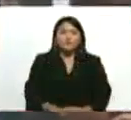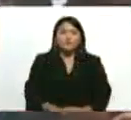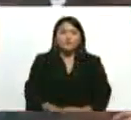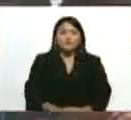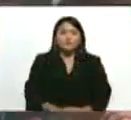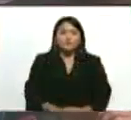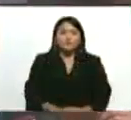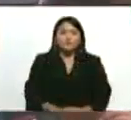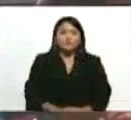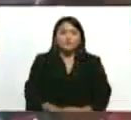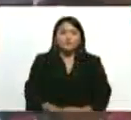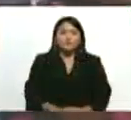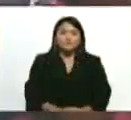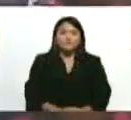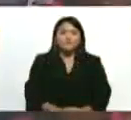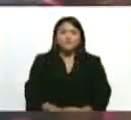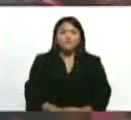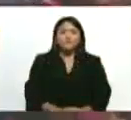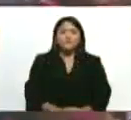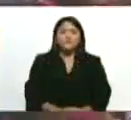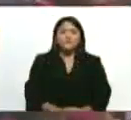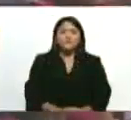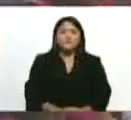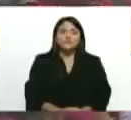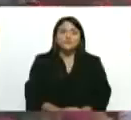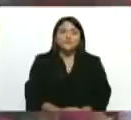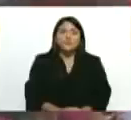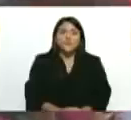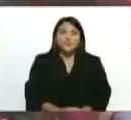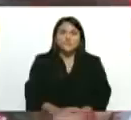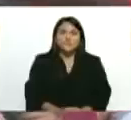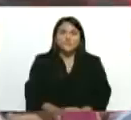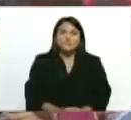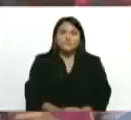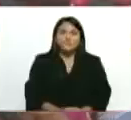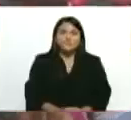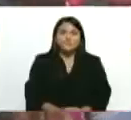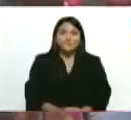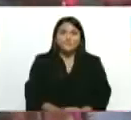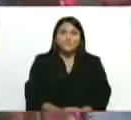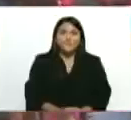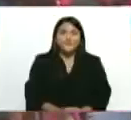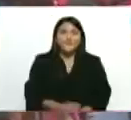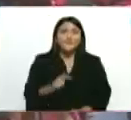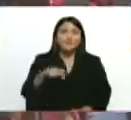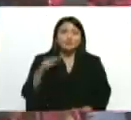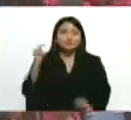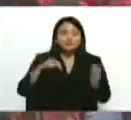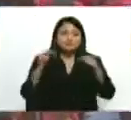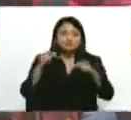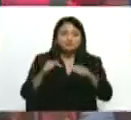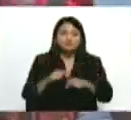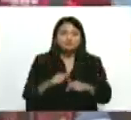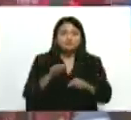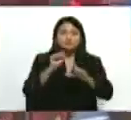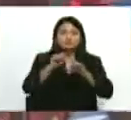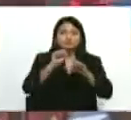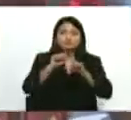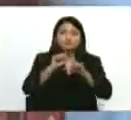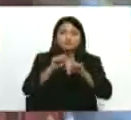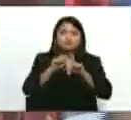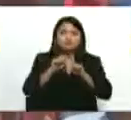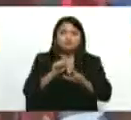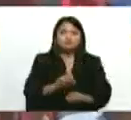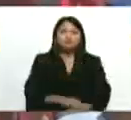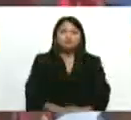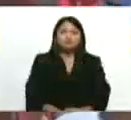Bájala ahí porque no deja ver la cámara ya, compa. Aquí también están con nosotros del Partido Socialista Unido de Venezuela,